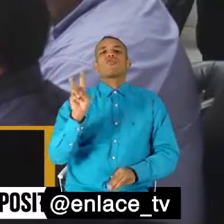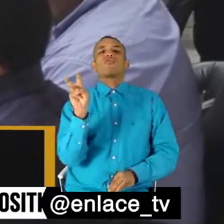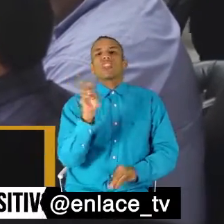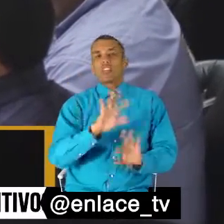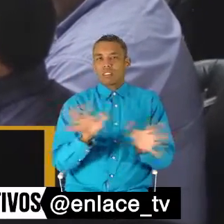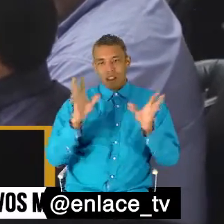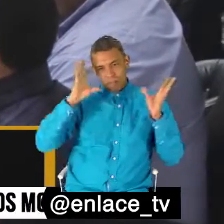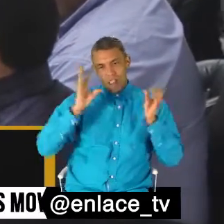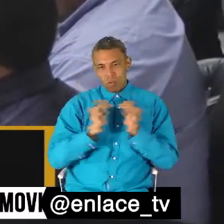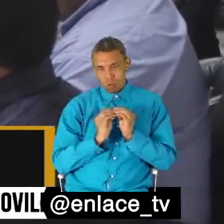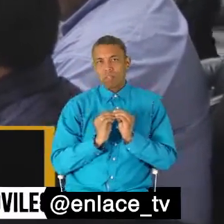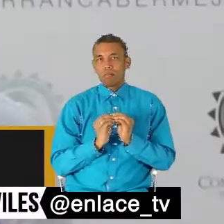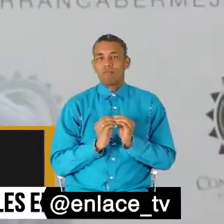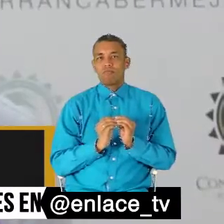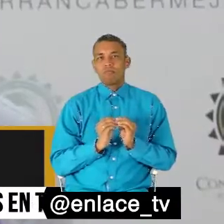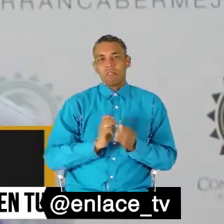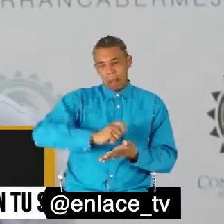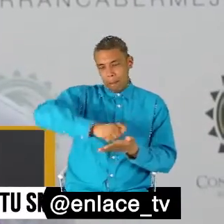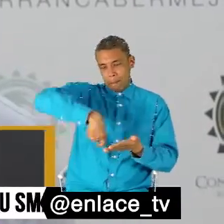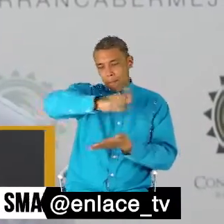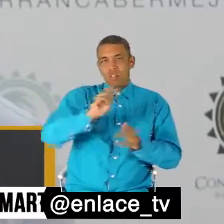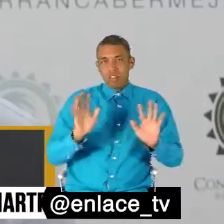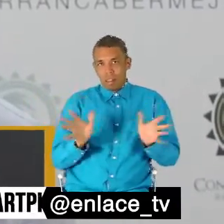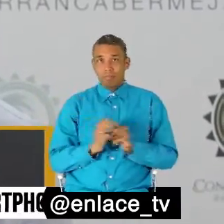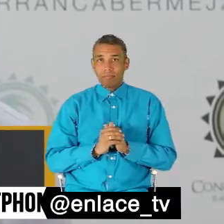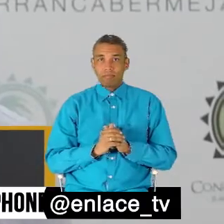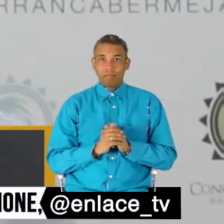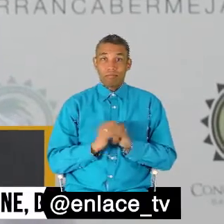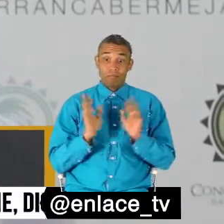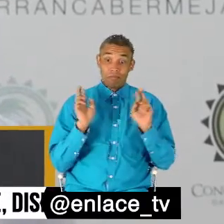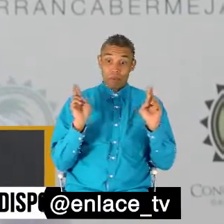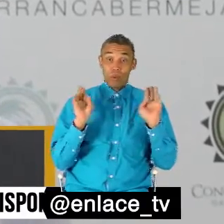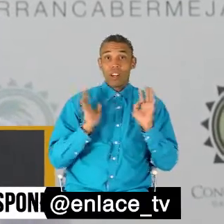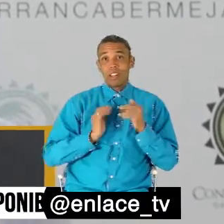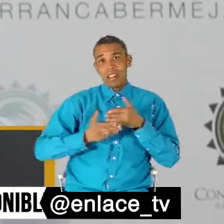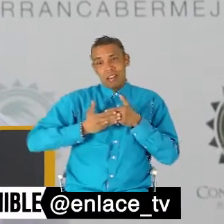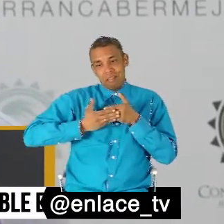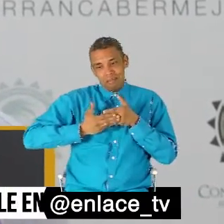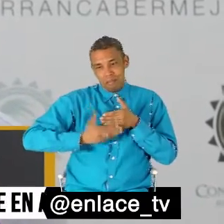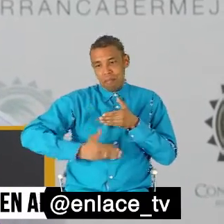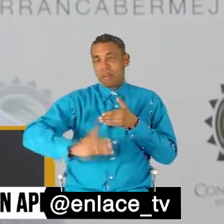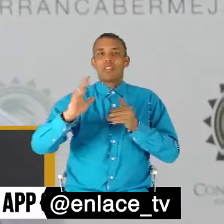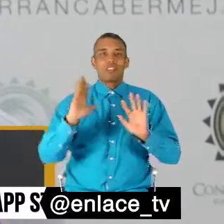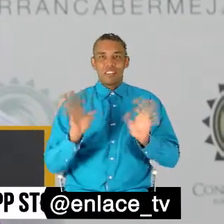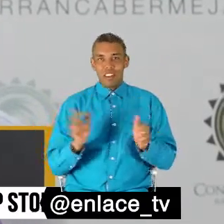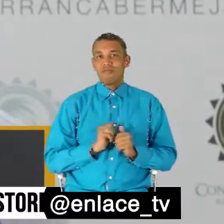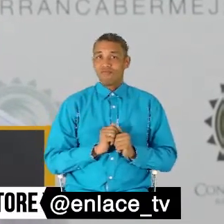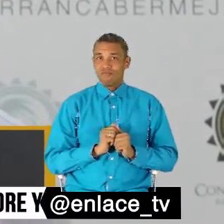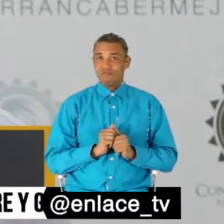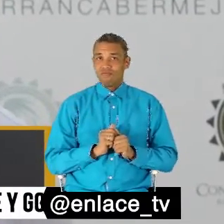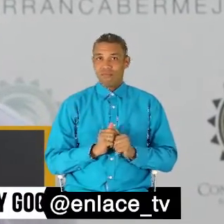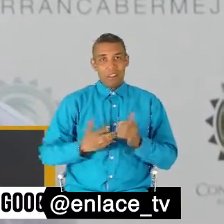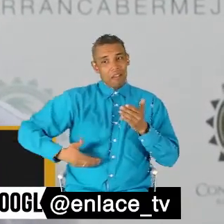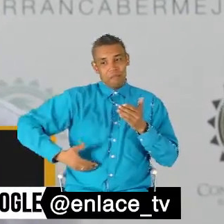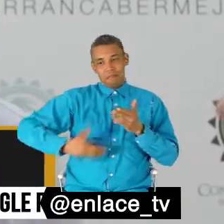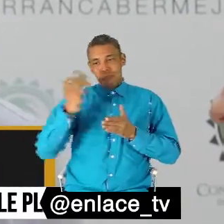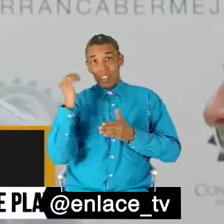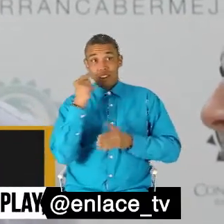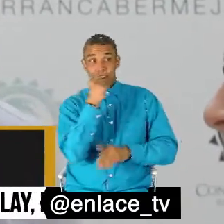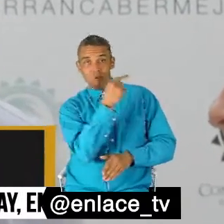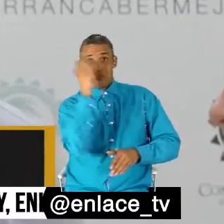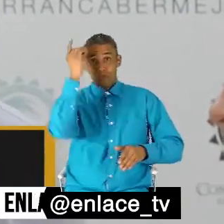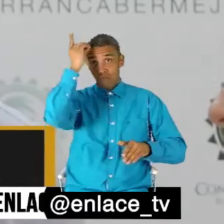esta aprobación y bueno, y esperemos que en los próximos días ya este proyecto de acuerdo o este acuerdo municipal pueda